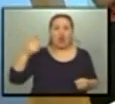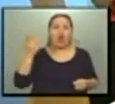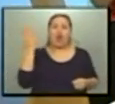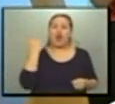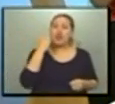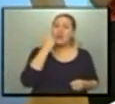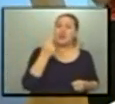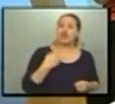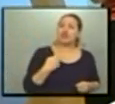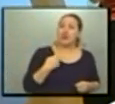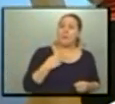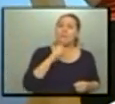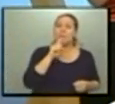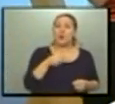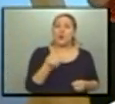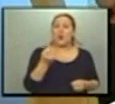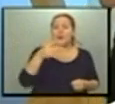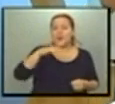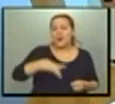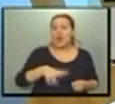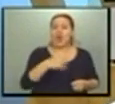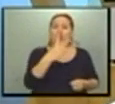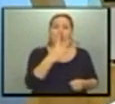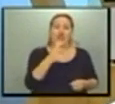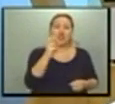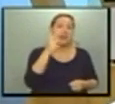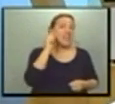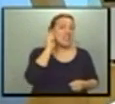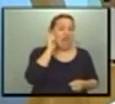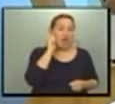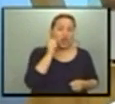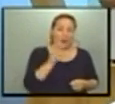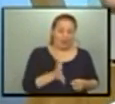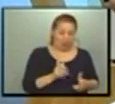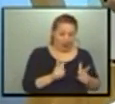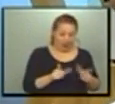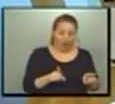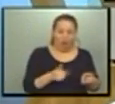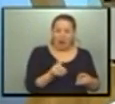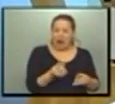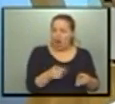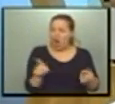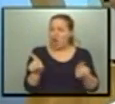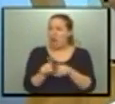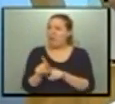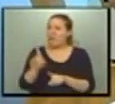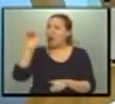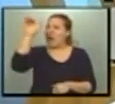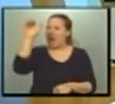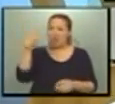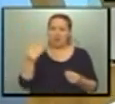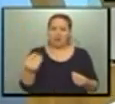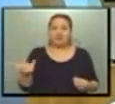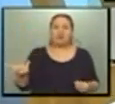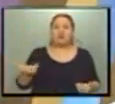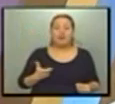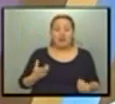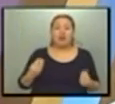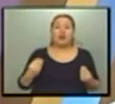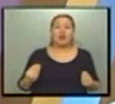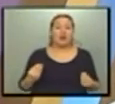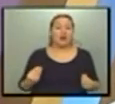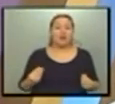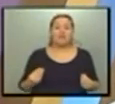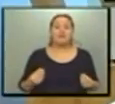jean de un niño de 2 o 3 años cuesta lo mismo que un jean de un adulto. Y lo que me decían es que, justamente